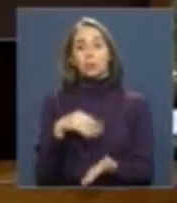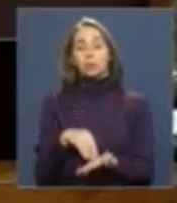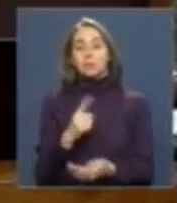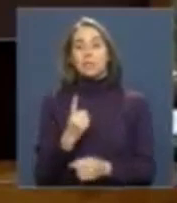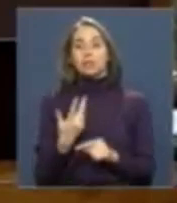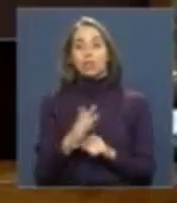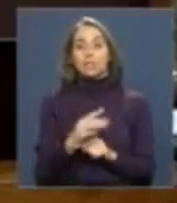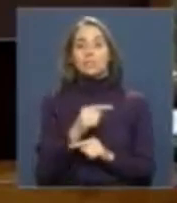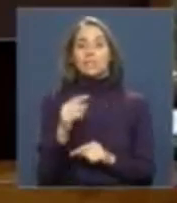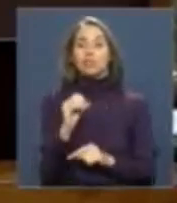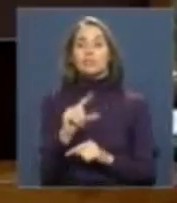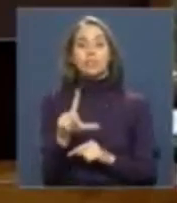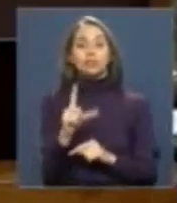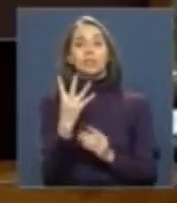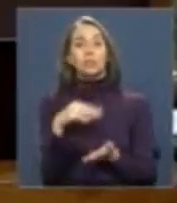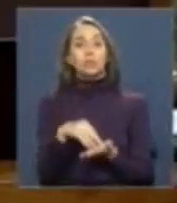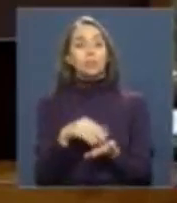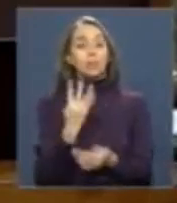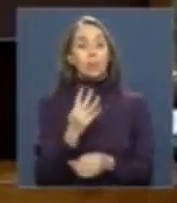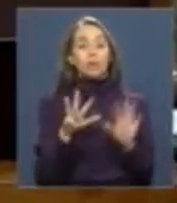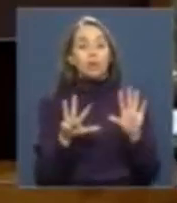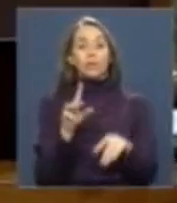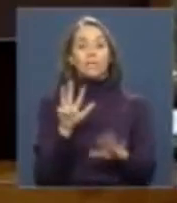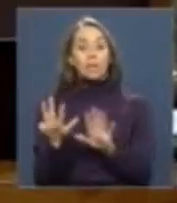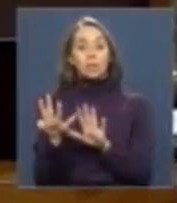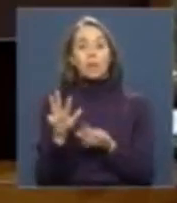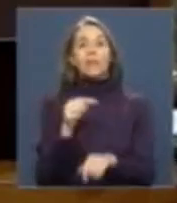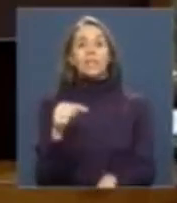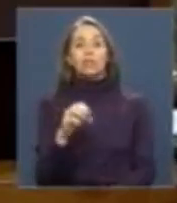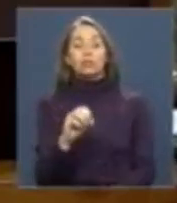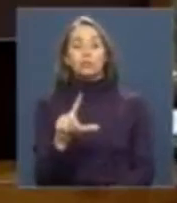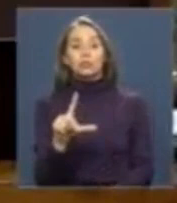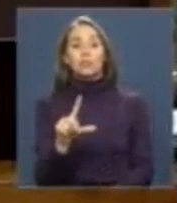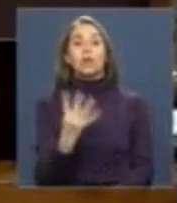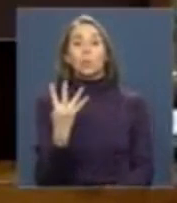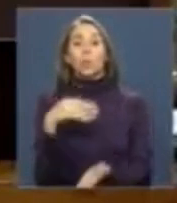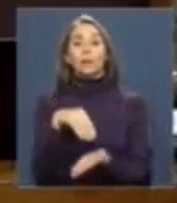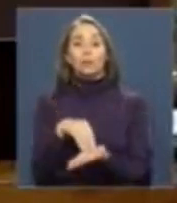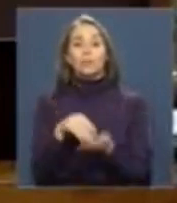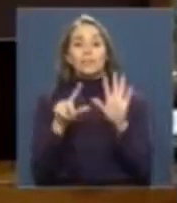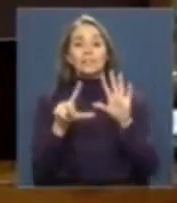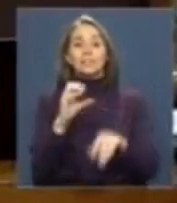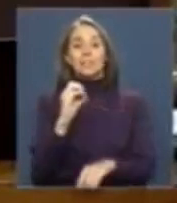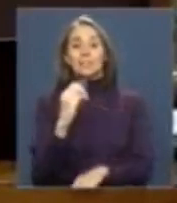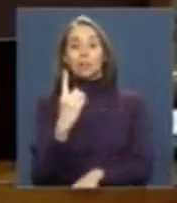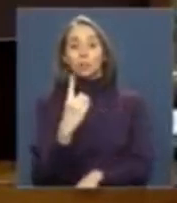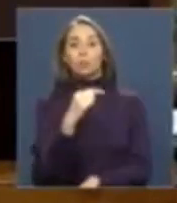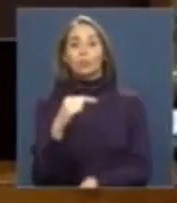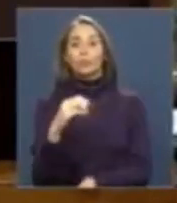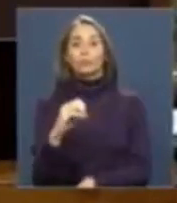107 4 mil 499 07 4700 110